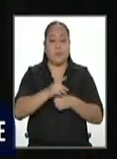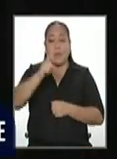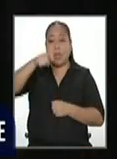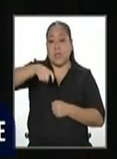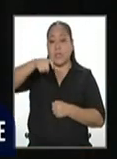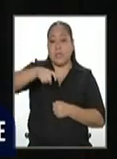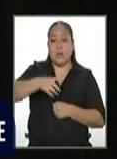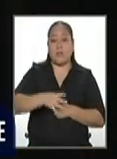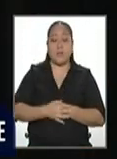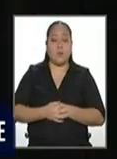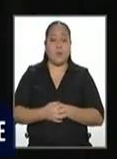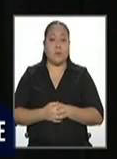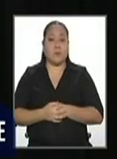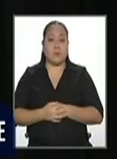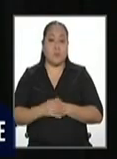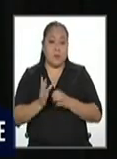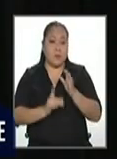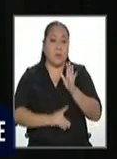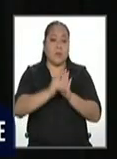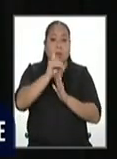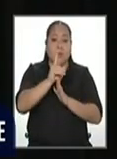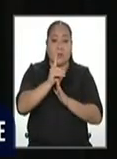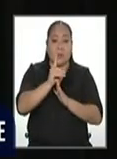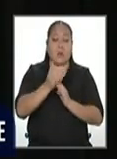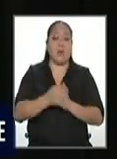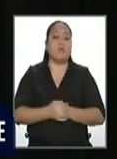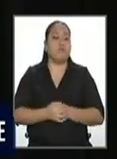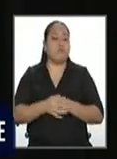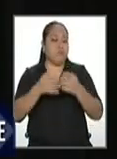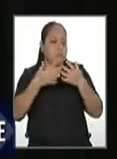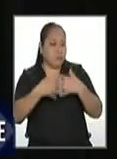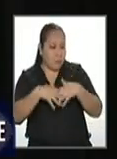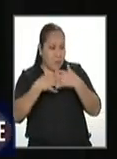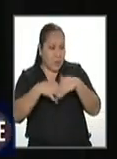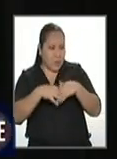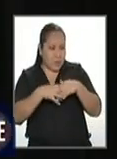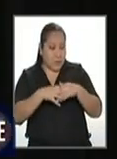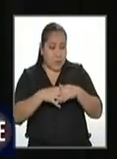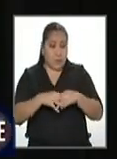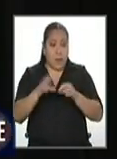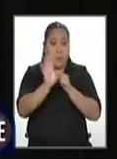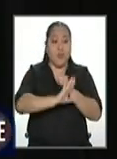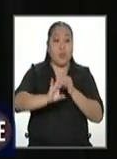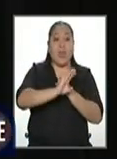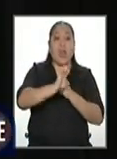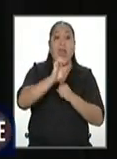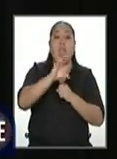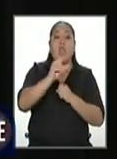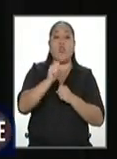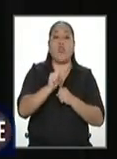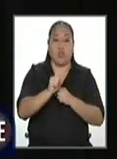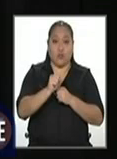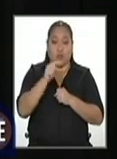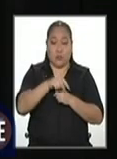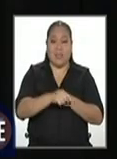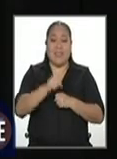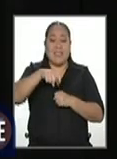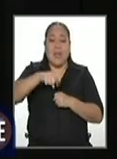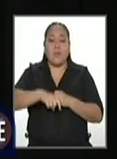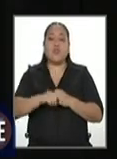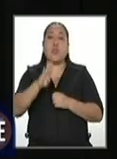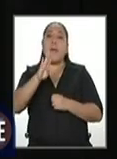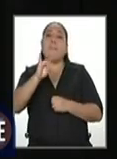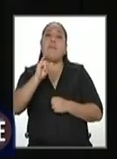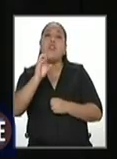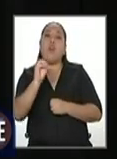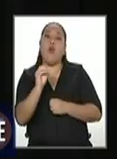Necesitamos desarrollar negocios ecosostenibles. Necesitamos desarrollar una bioeconomía. Nuestro